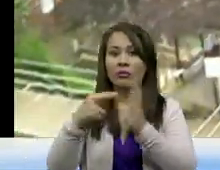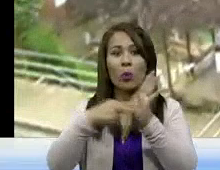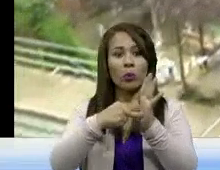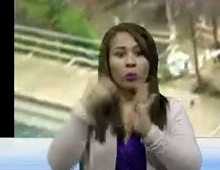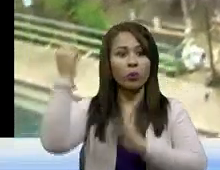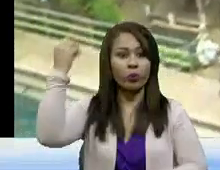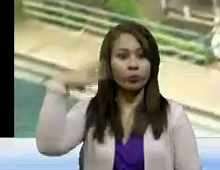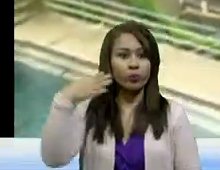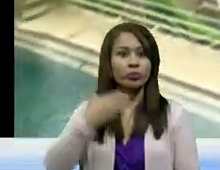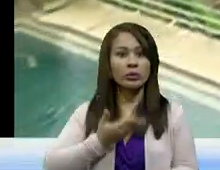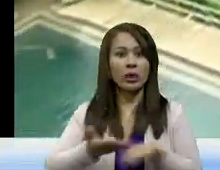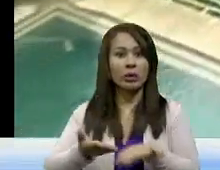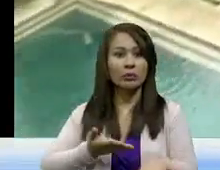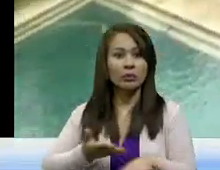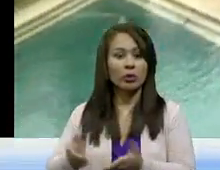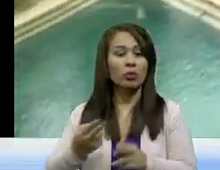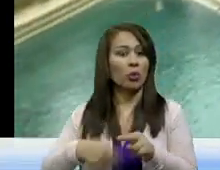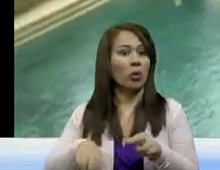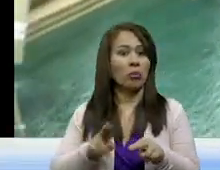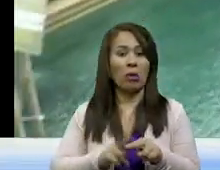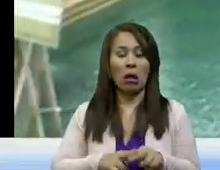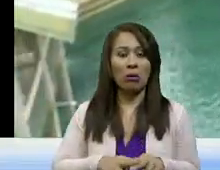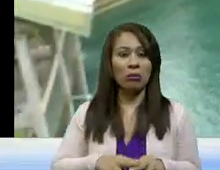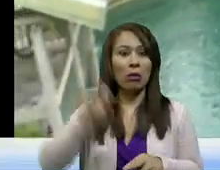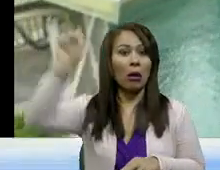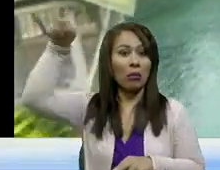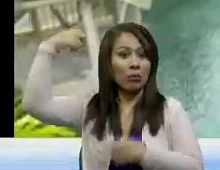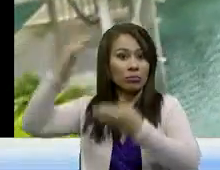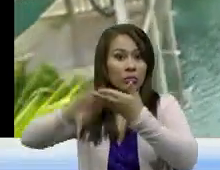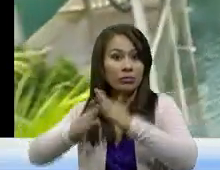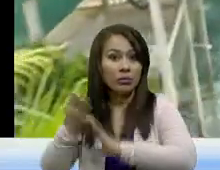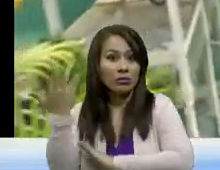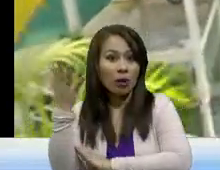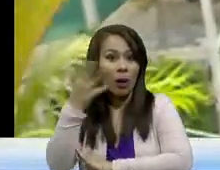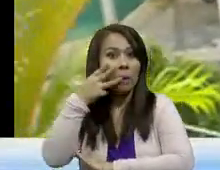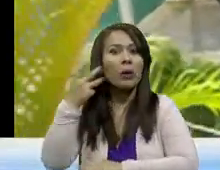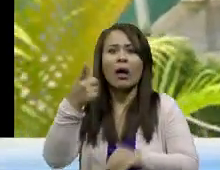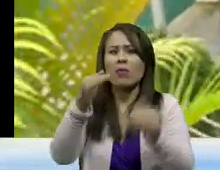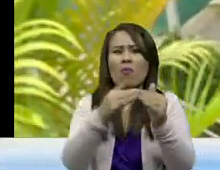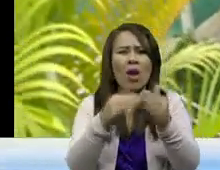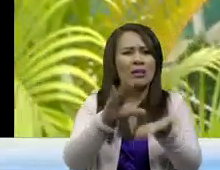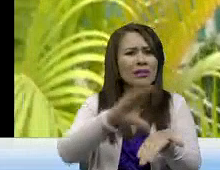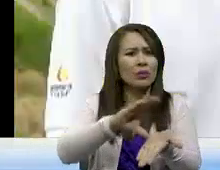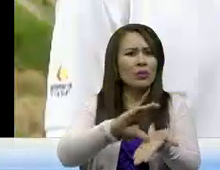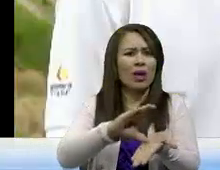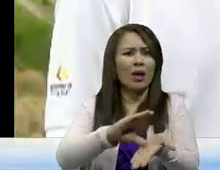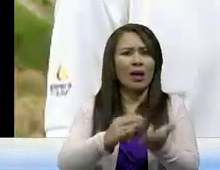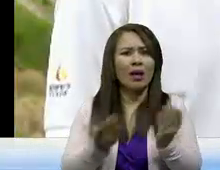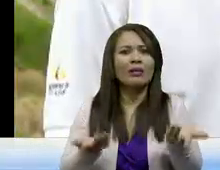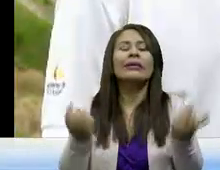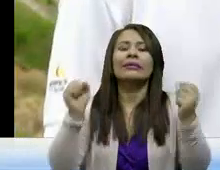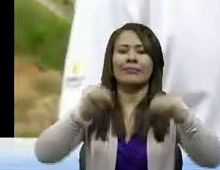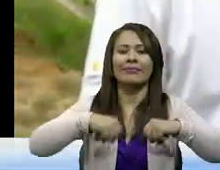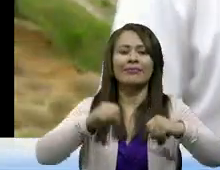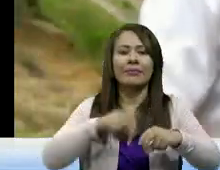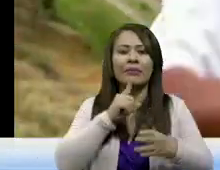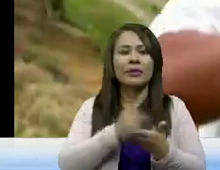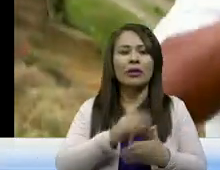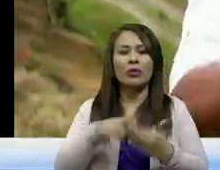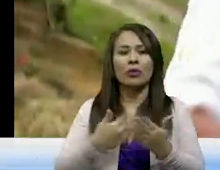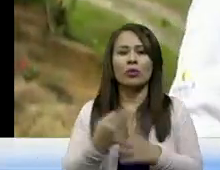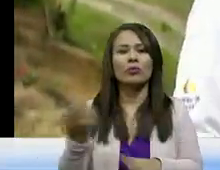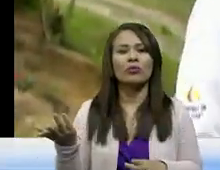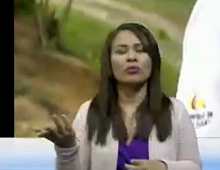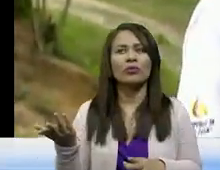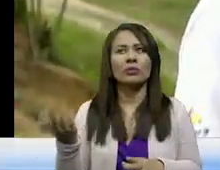eléctricos, servicios que normalmente uno encuentra en cualquier ciudad. Así es, sí, ya tenemos todo, bueno, no